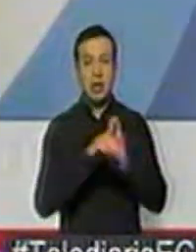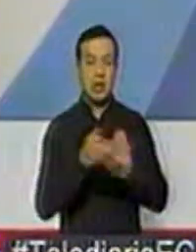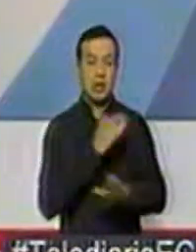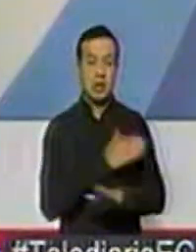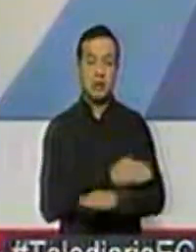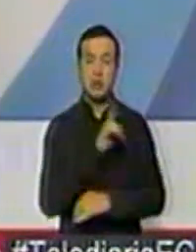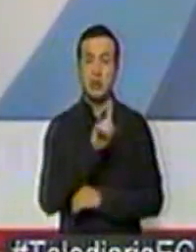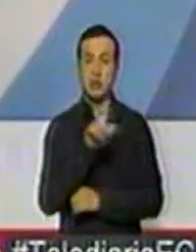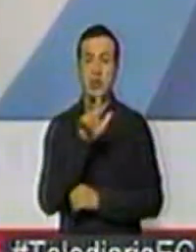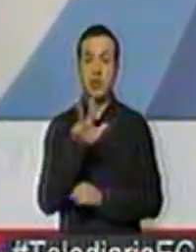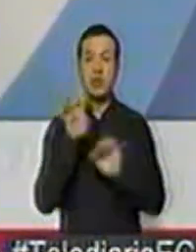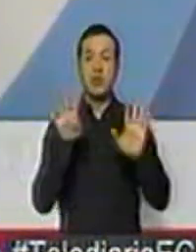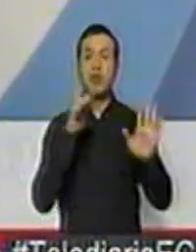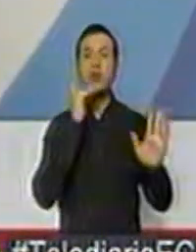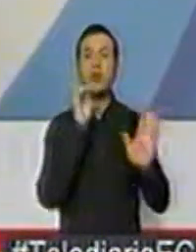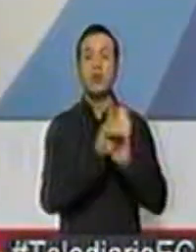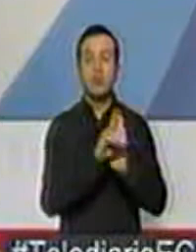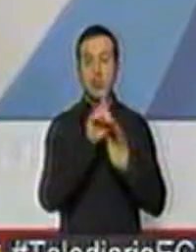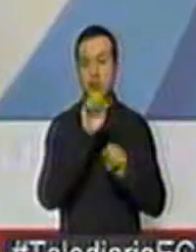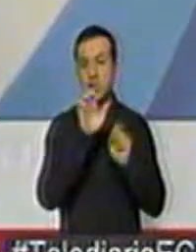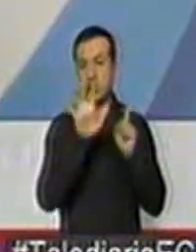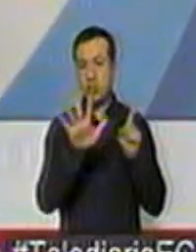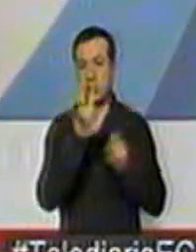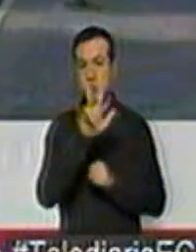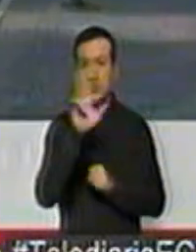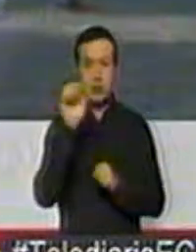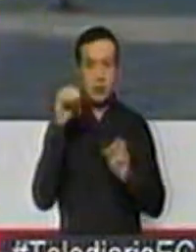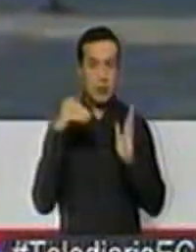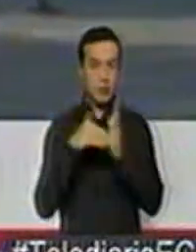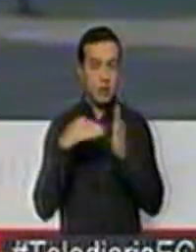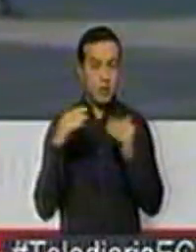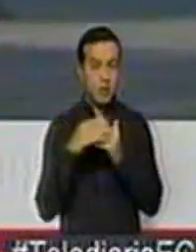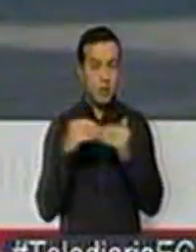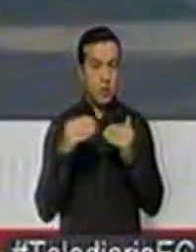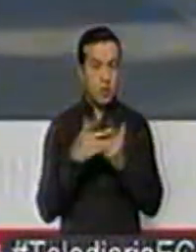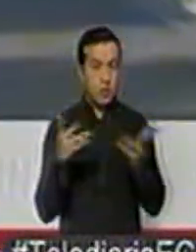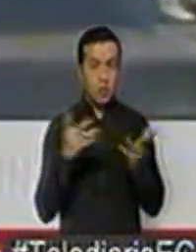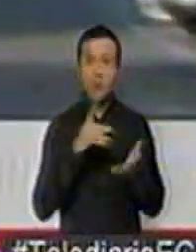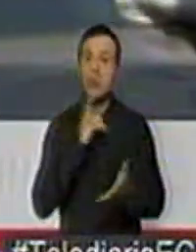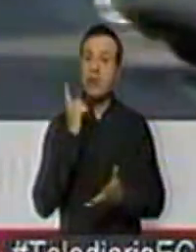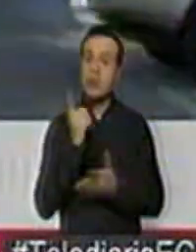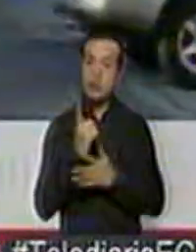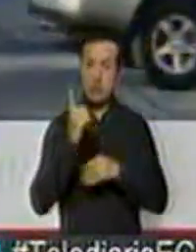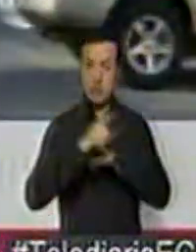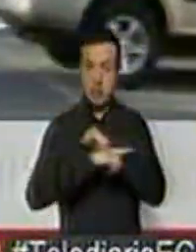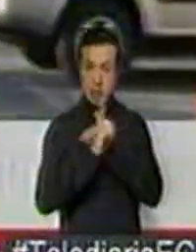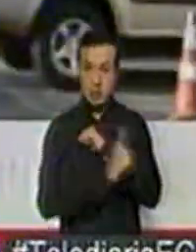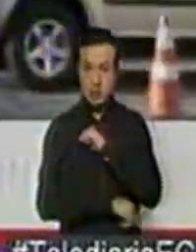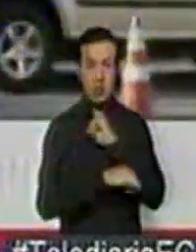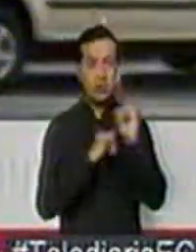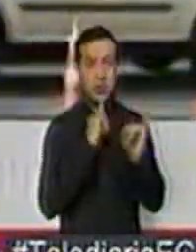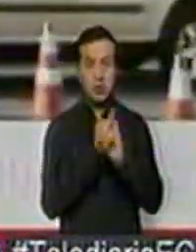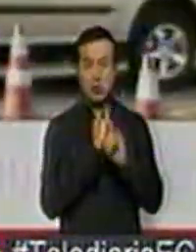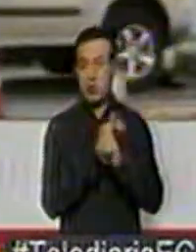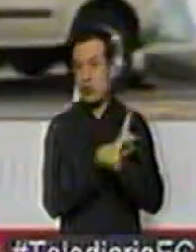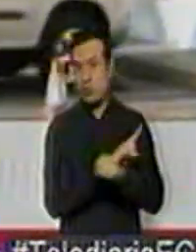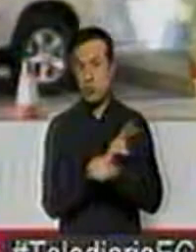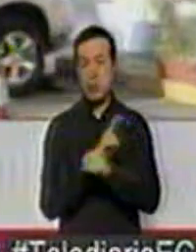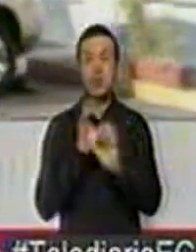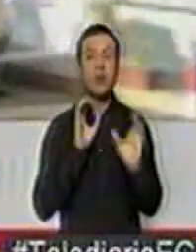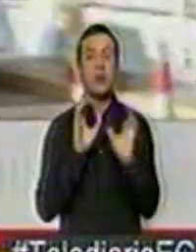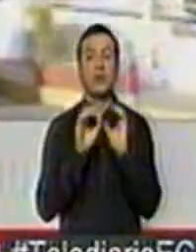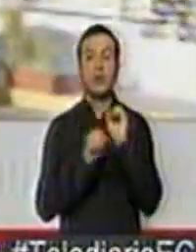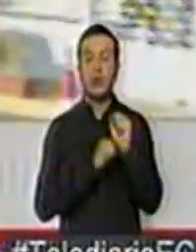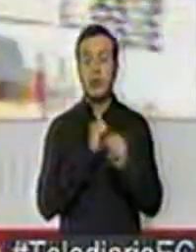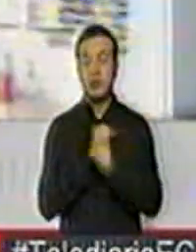139 causas abiertas, alrededor de $630,000. Precisamente fue por este tipo de sanciones que la existencia de la Supercom creada en